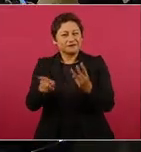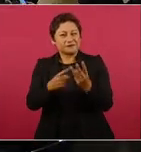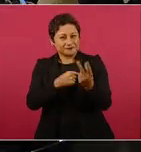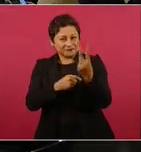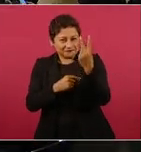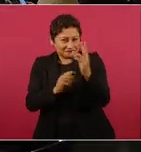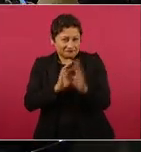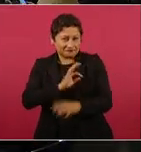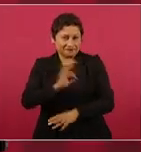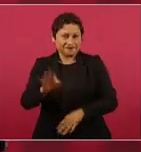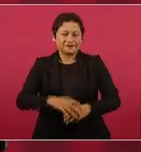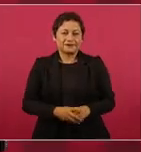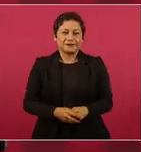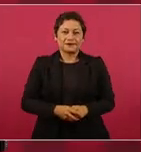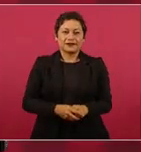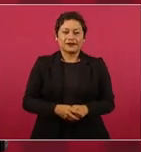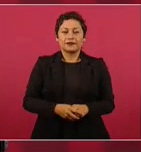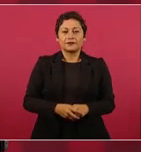Y luego abrimos,